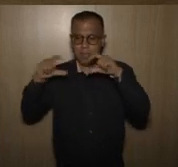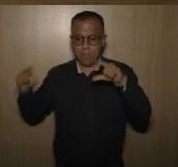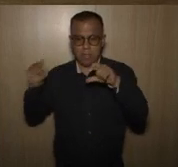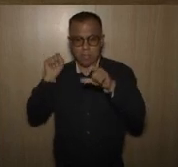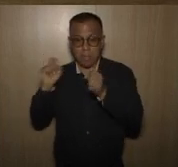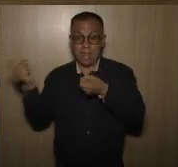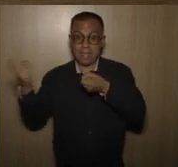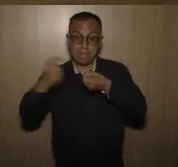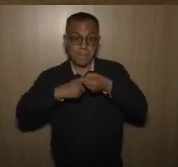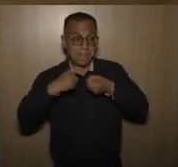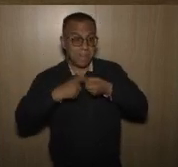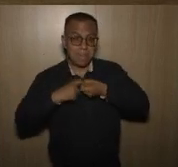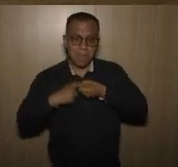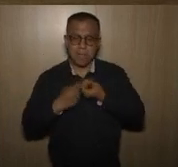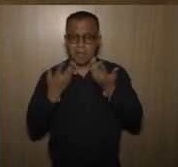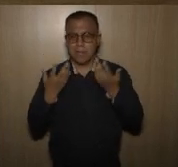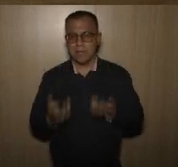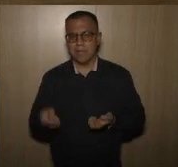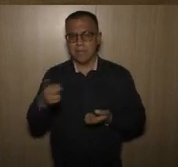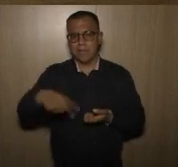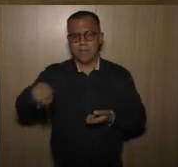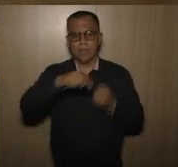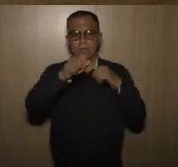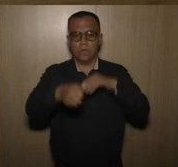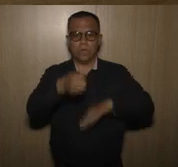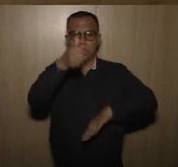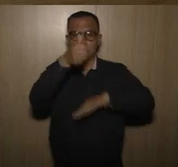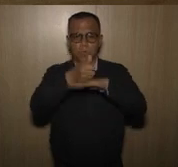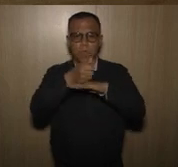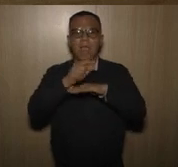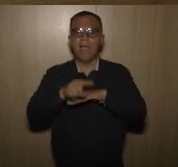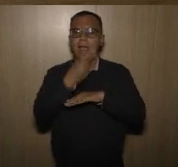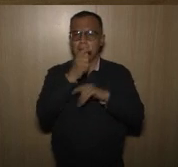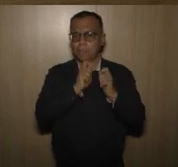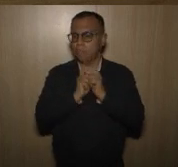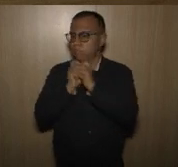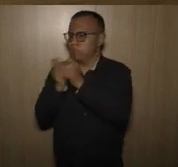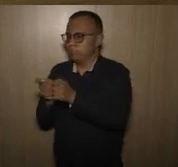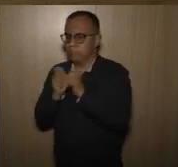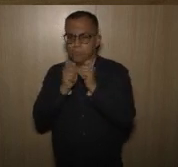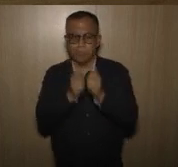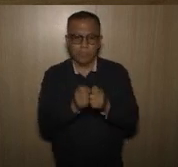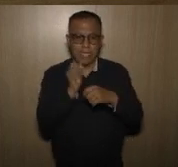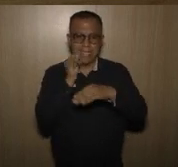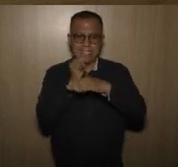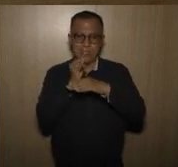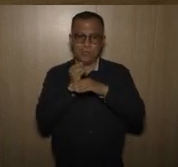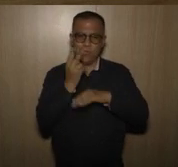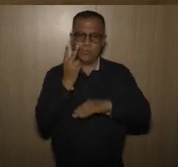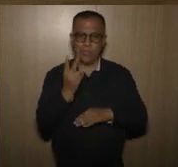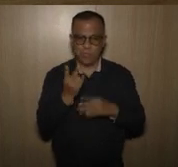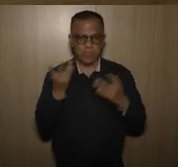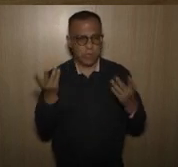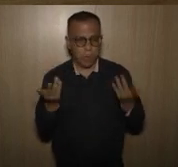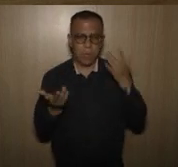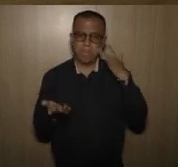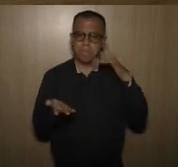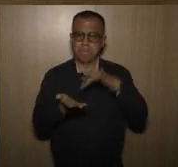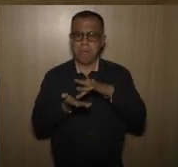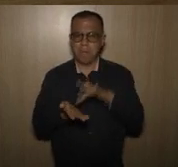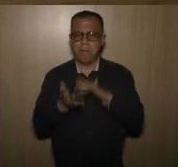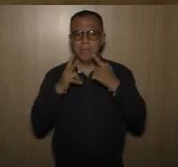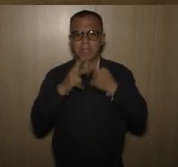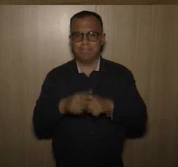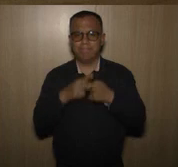para inscribirse. La idea es que el señor rector delegue al menos a 2 integrantes de cada institución para que efectivamente estos